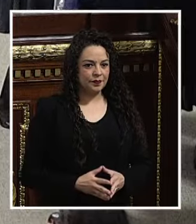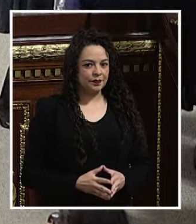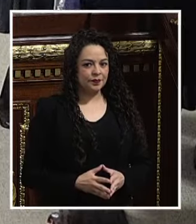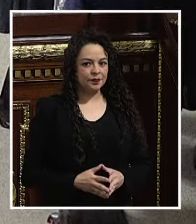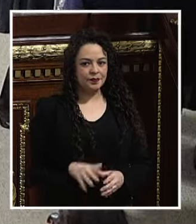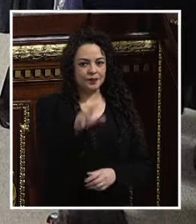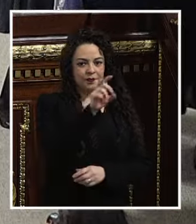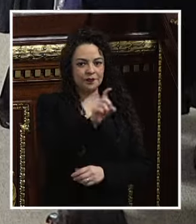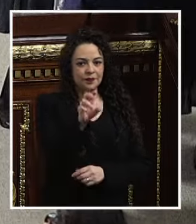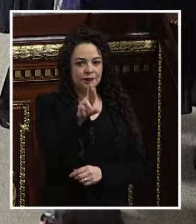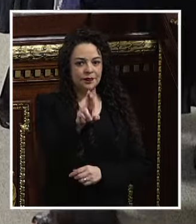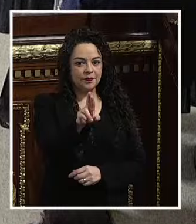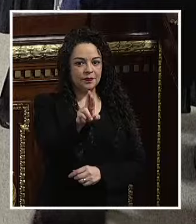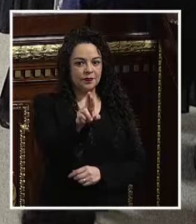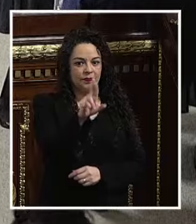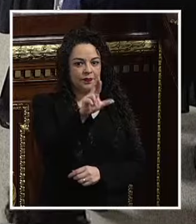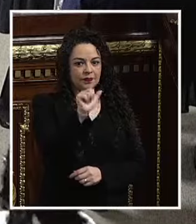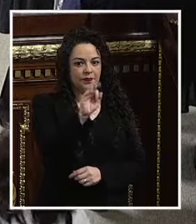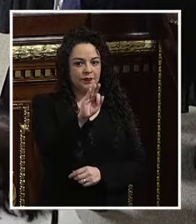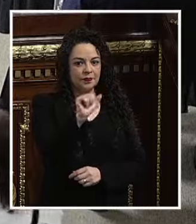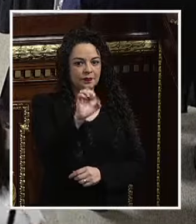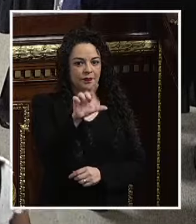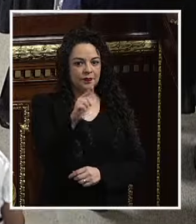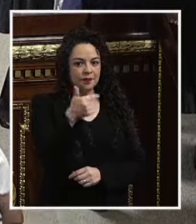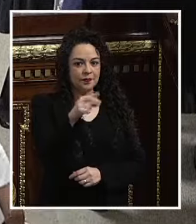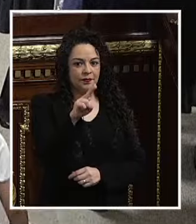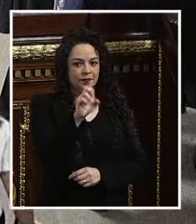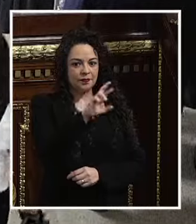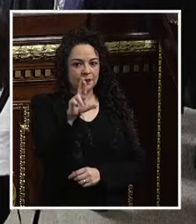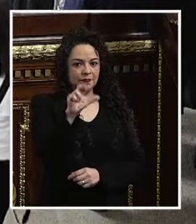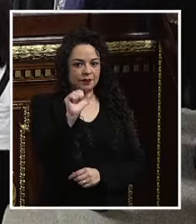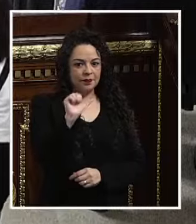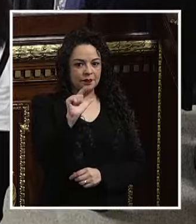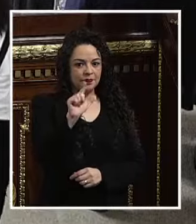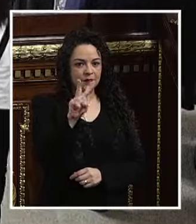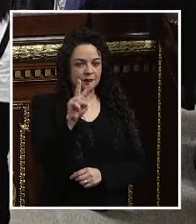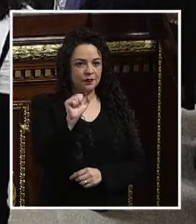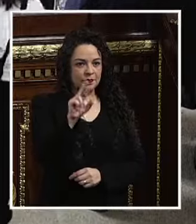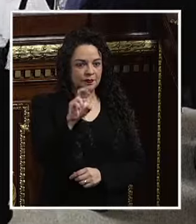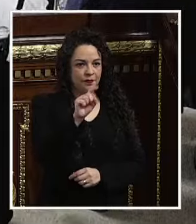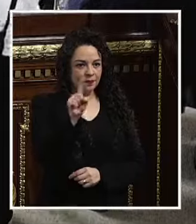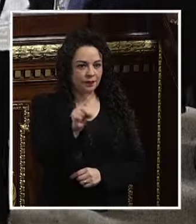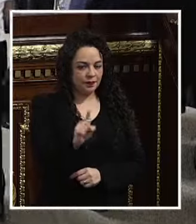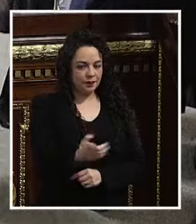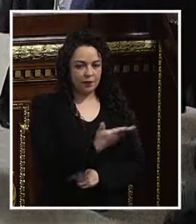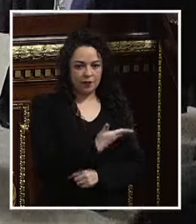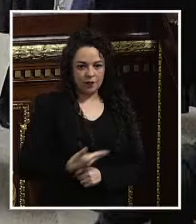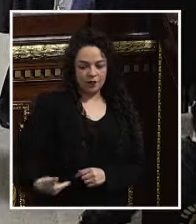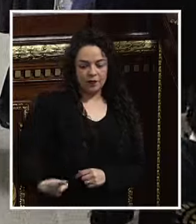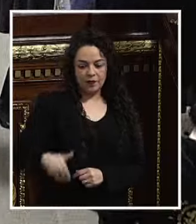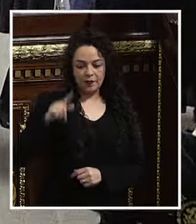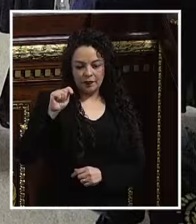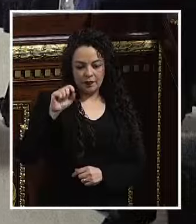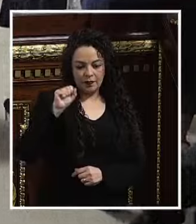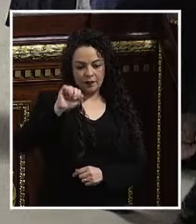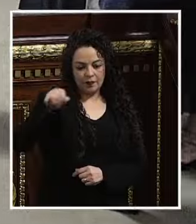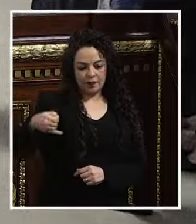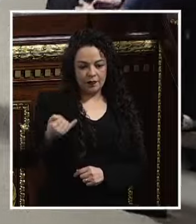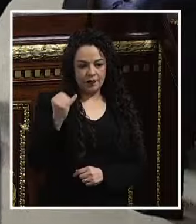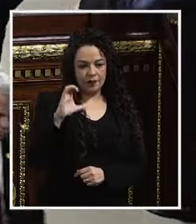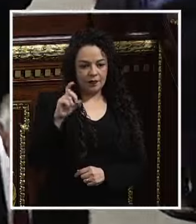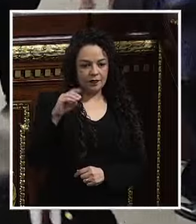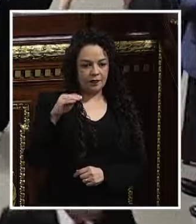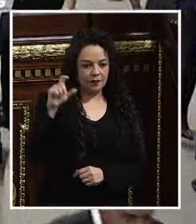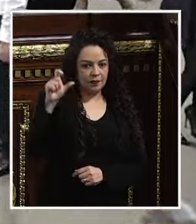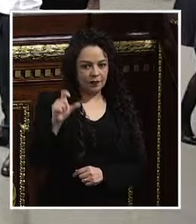Al doctor Rafael Guerra Álvarez, presidente del Tribunal Superior de Justicia de